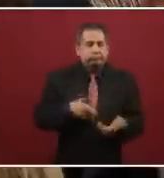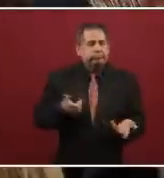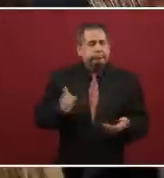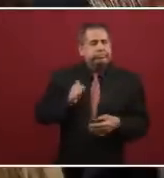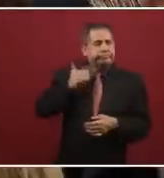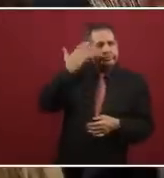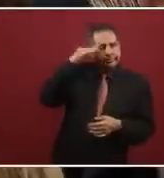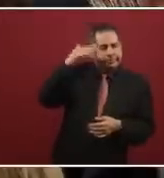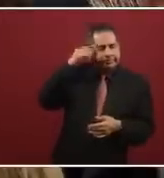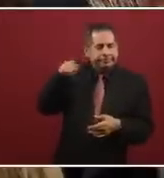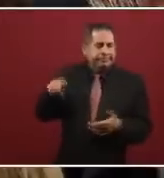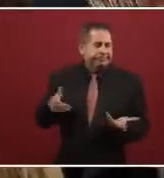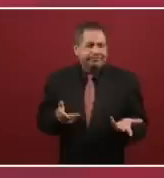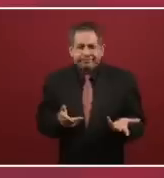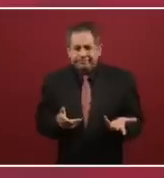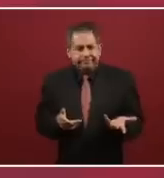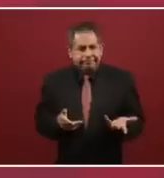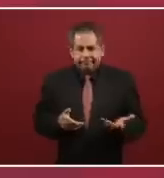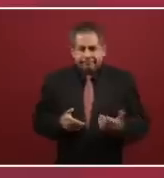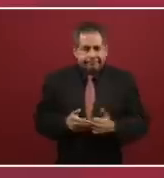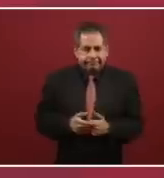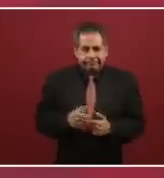Una de las características, estas